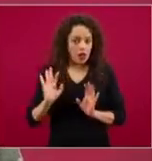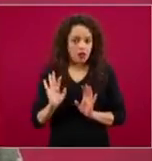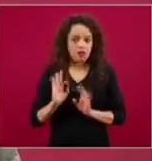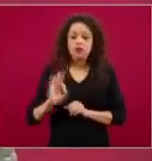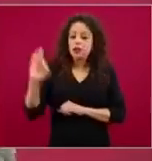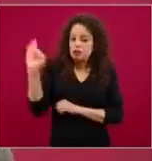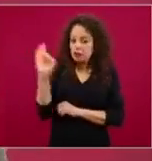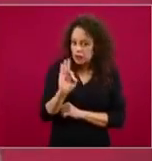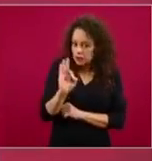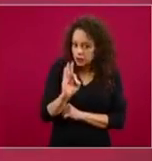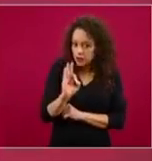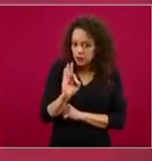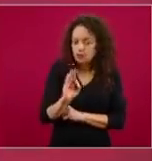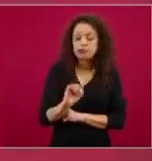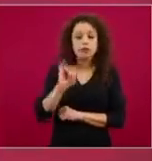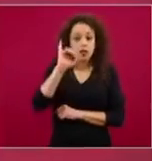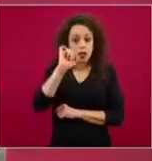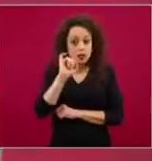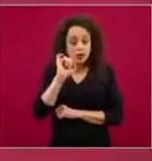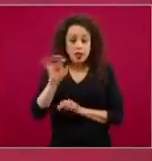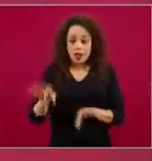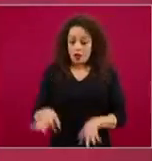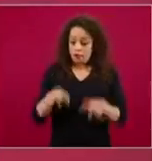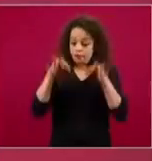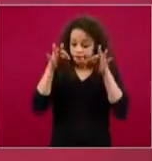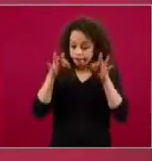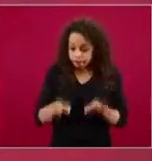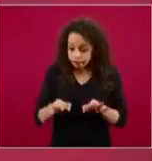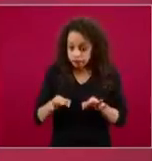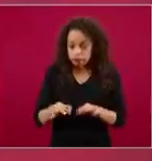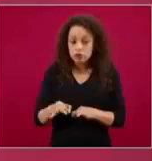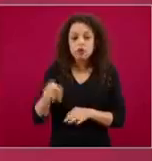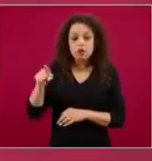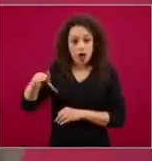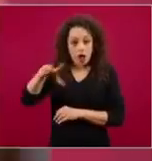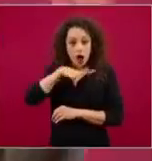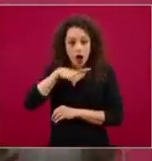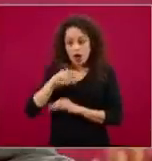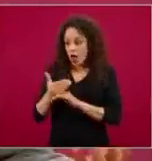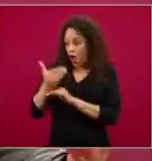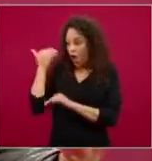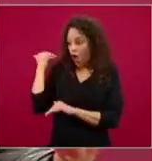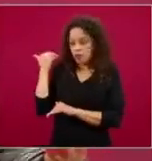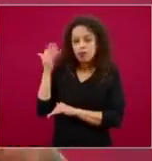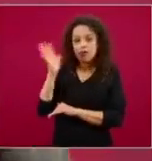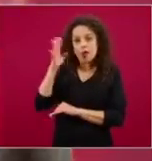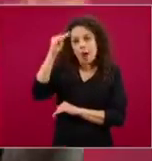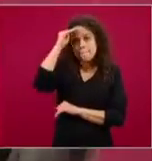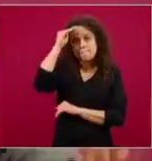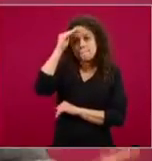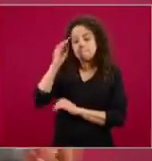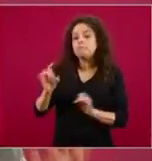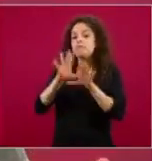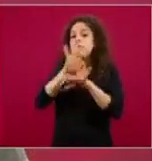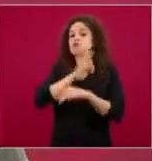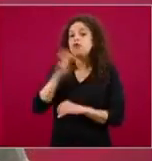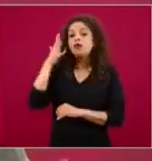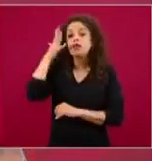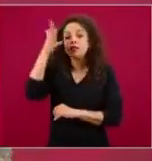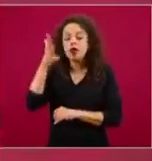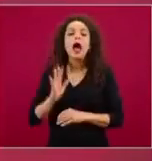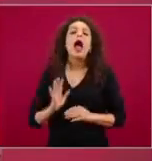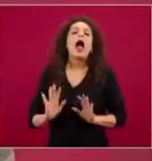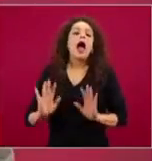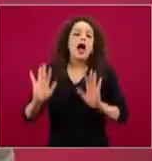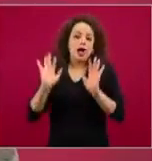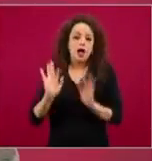sí, se cumplen las condiciones que dieron lugar a la predicción, entonces va a ocurrir lo que se espera que ocurra. Lo